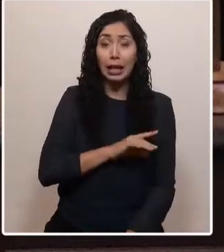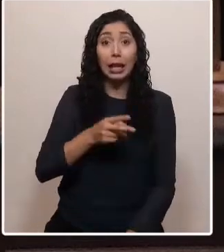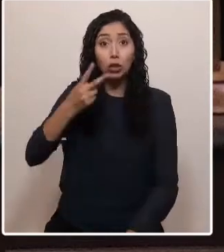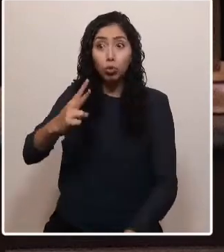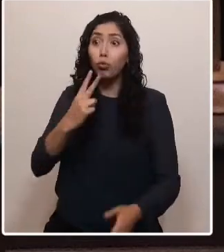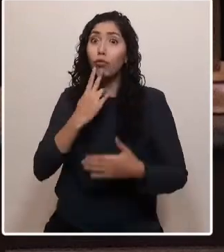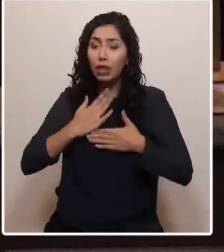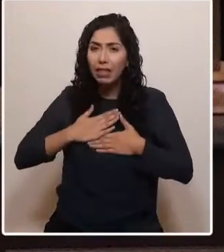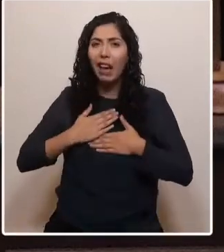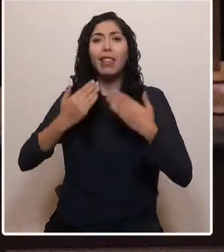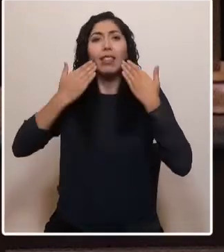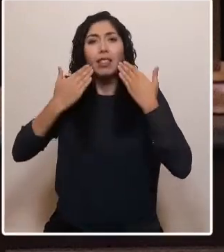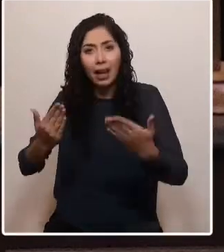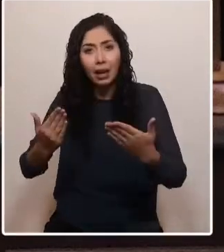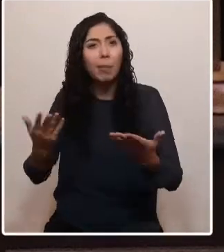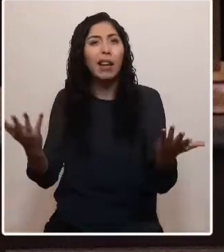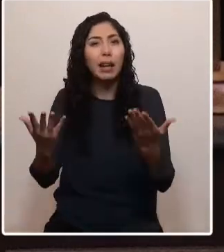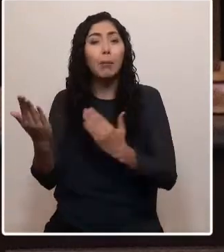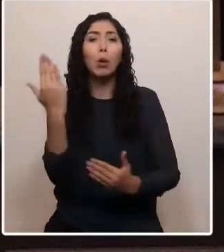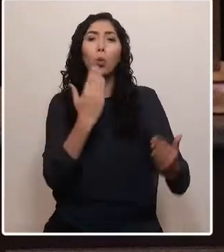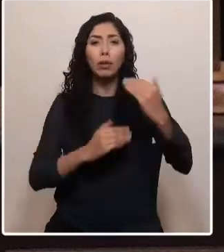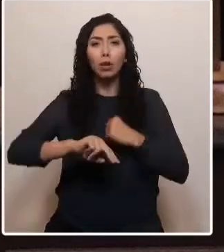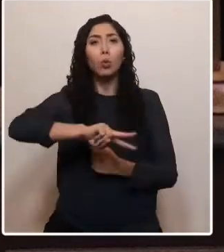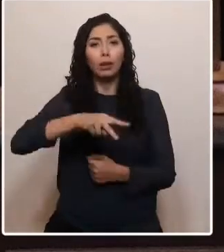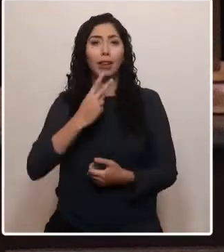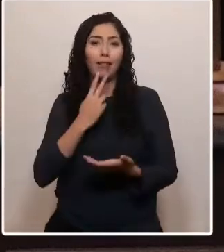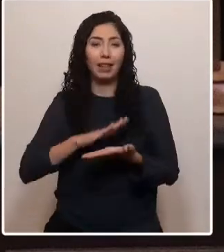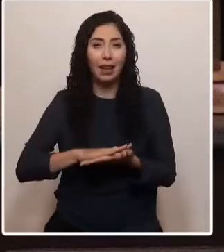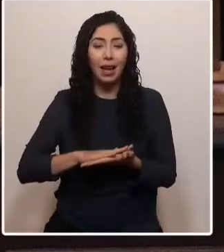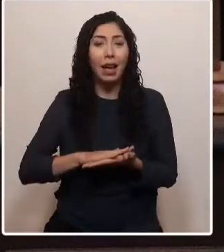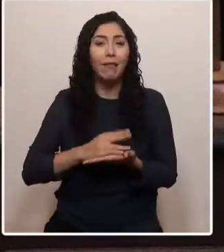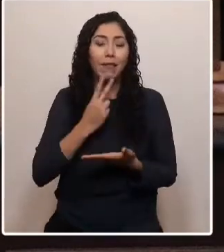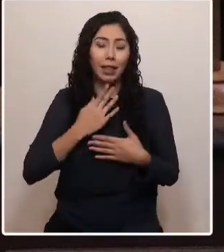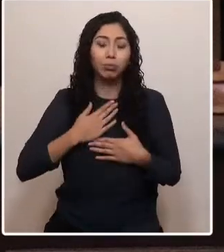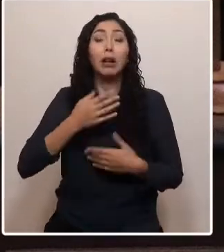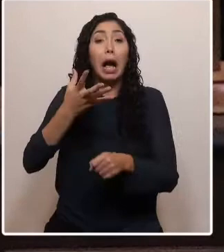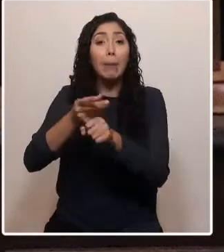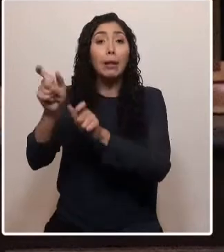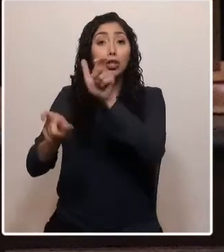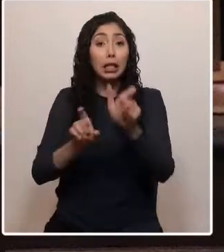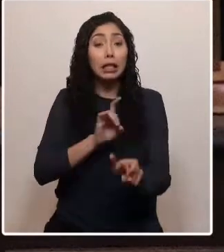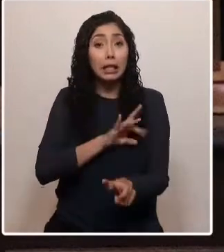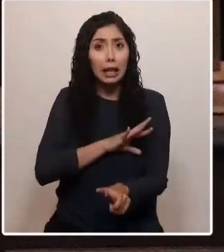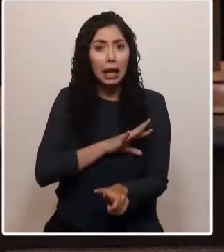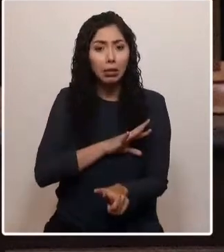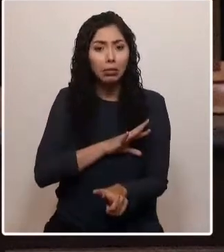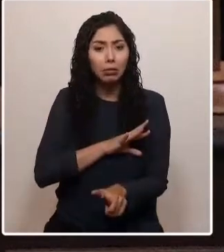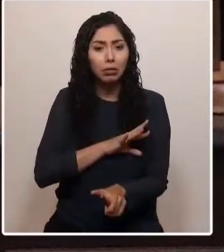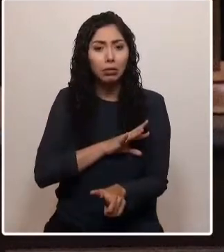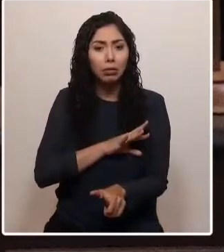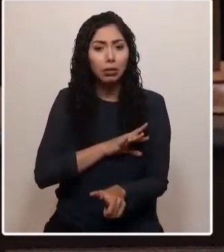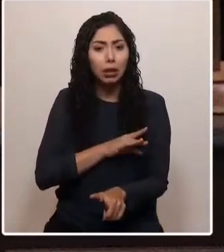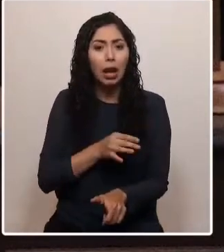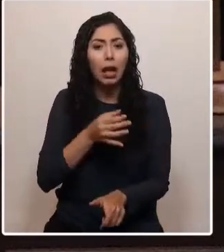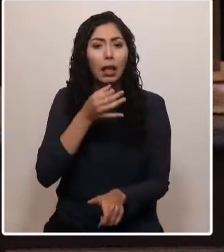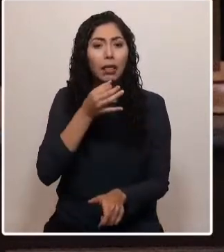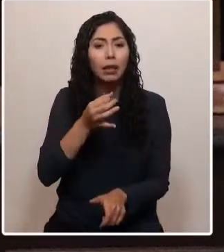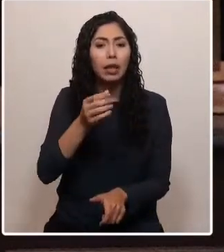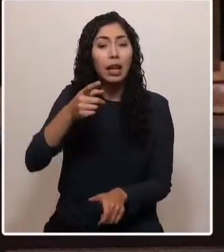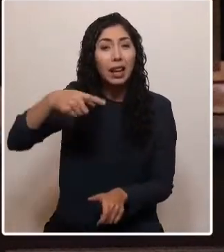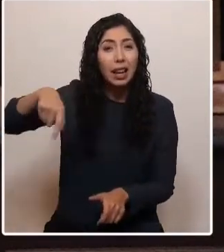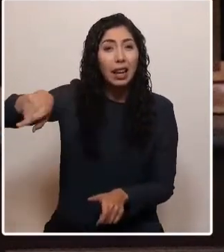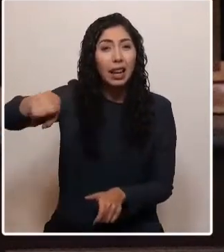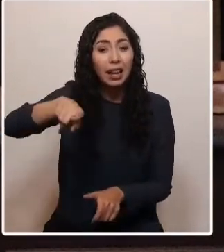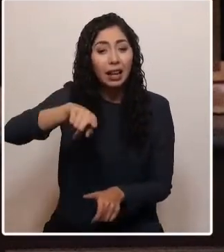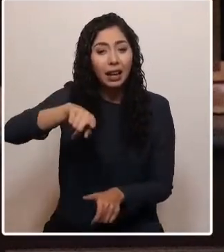por proteger la nuestra. Existen chilenos de quien con razón puede decirse, nunca tantos han debido tanto a tan